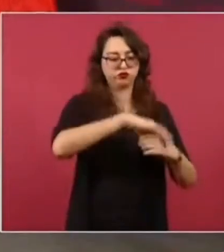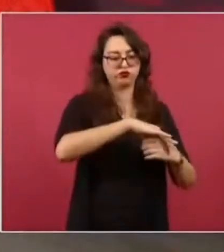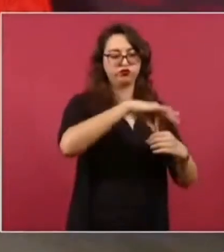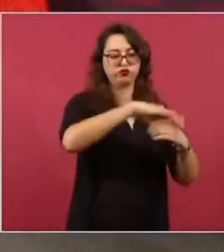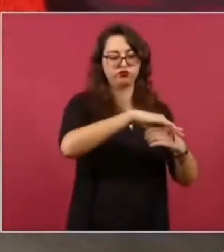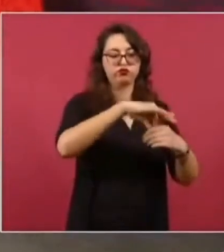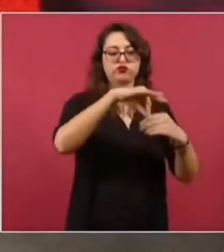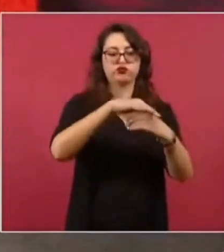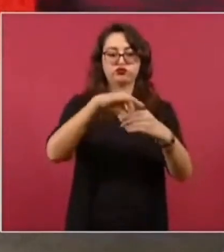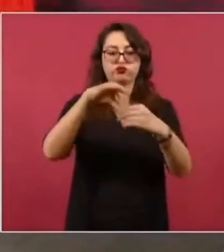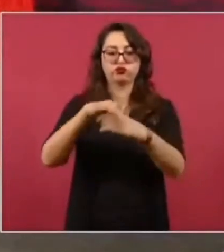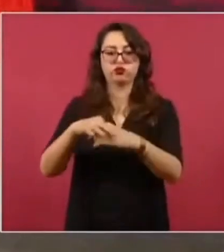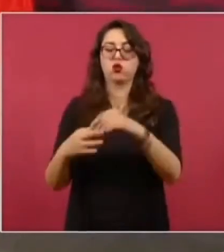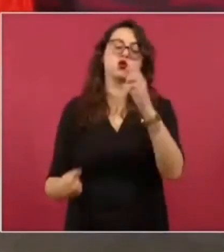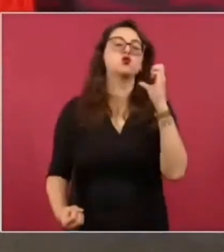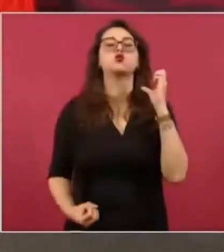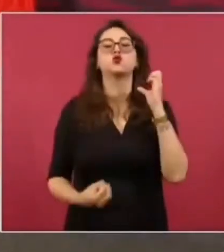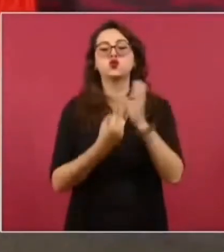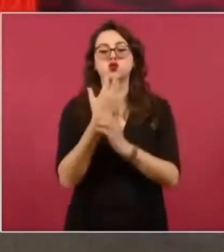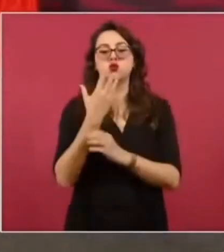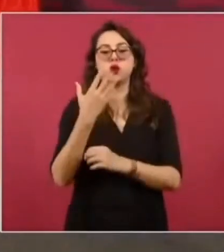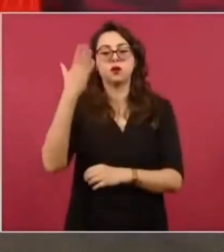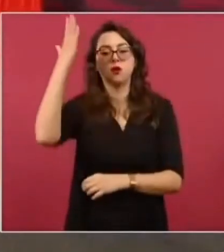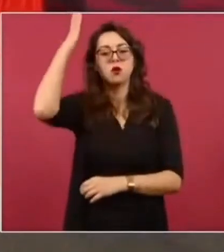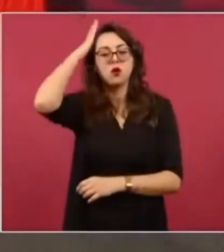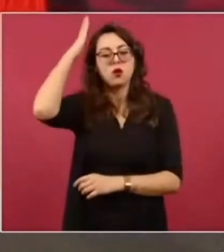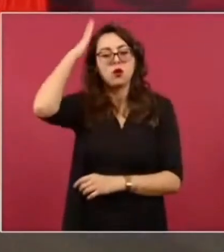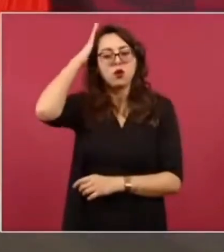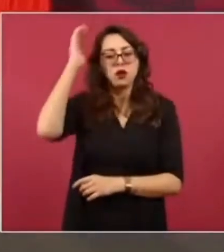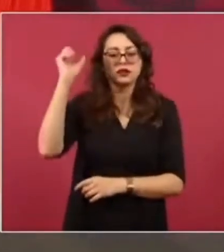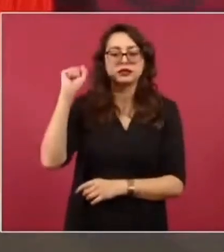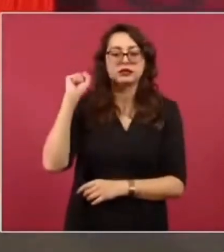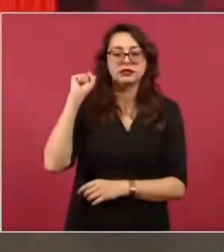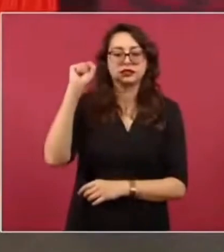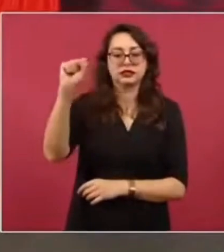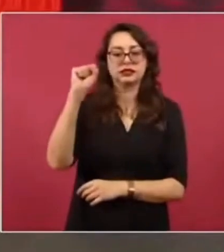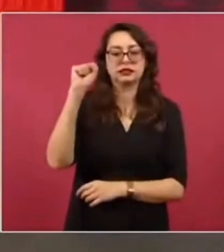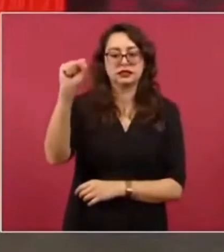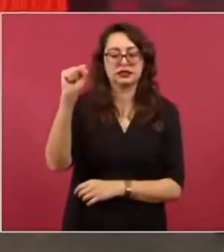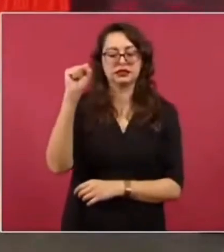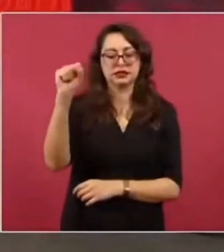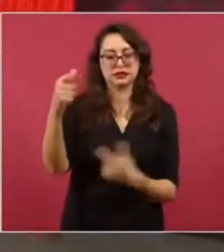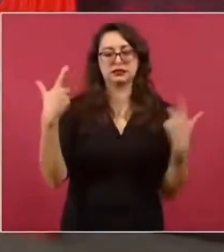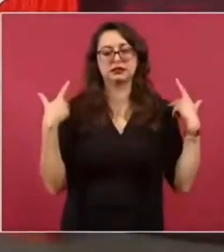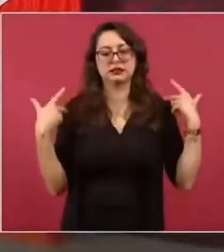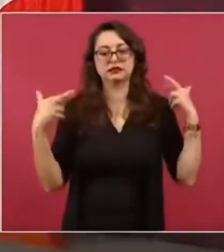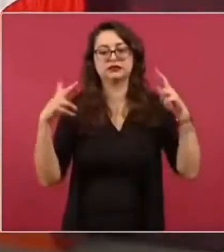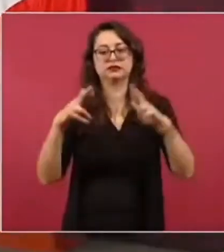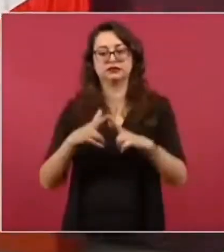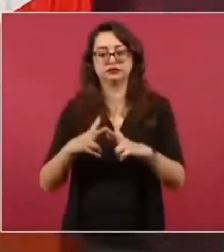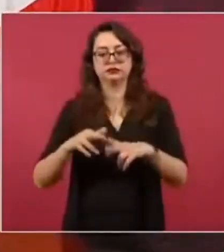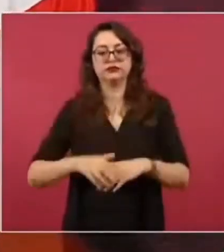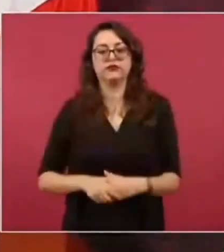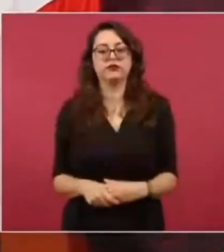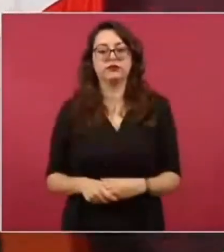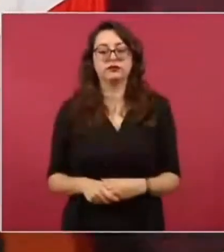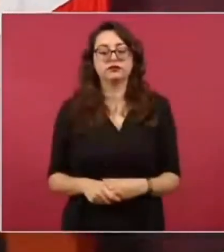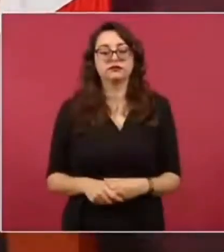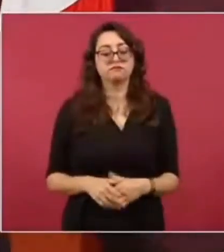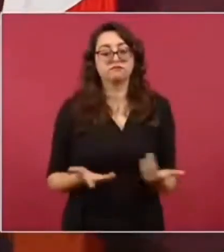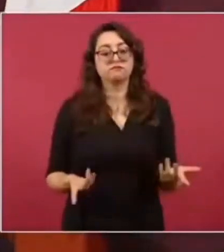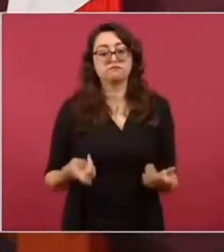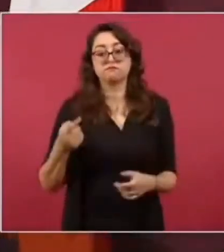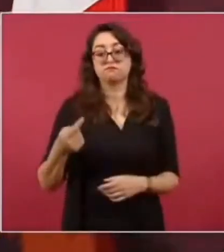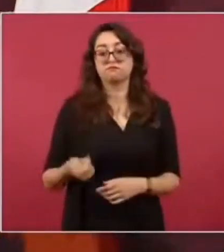para renovar a la dirigencia del magisterio con voto